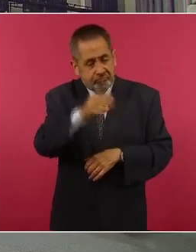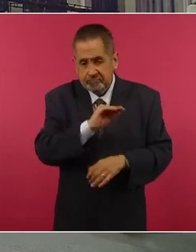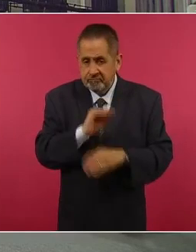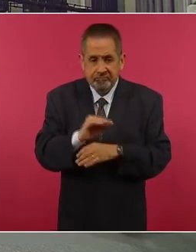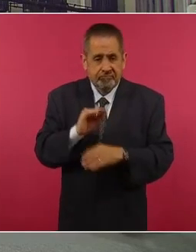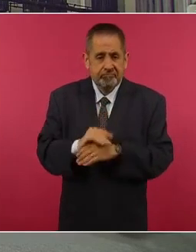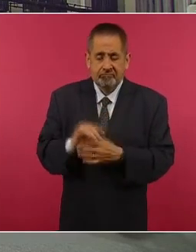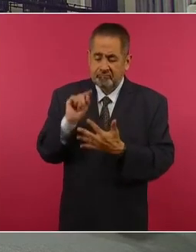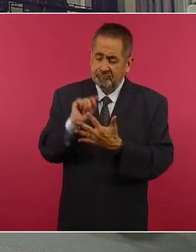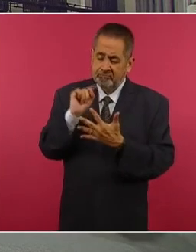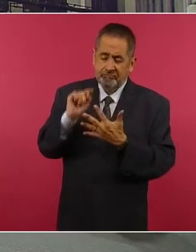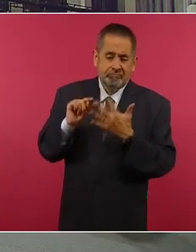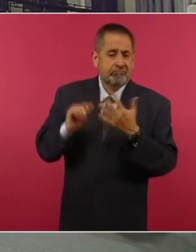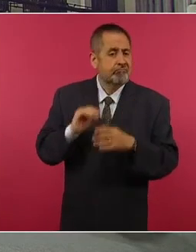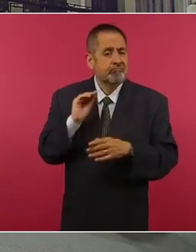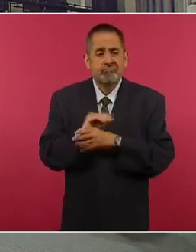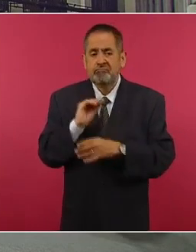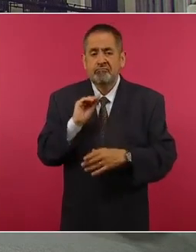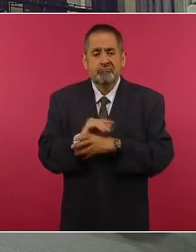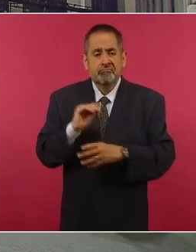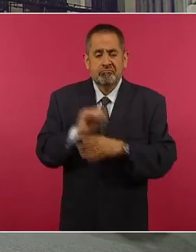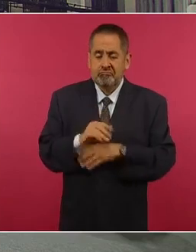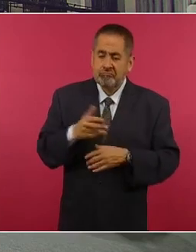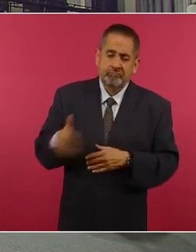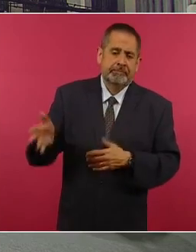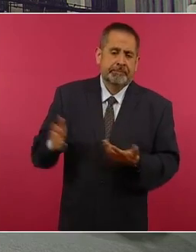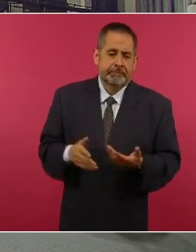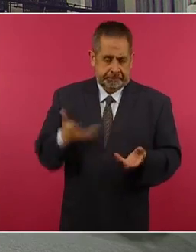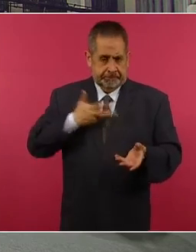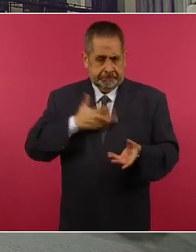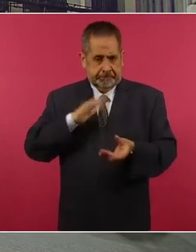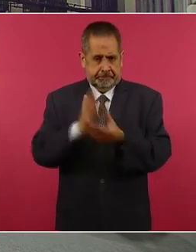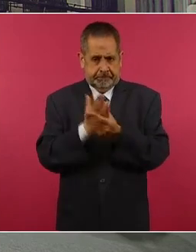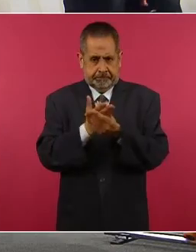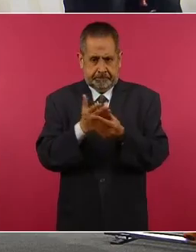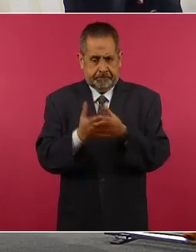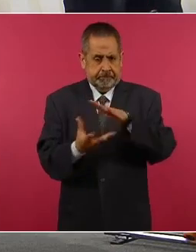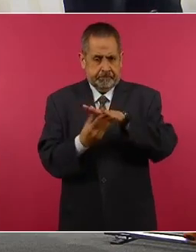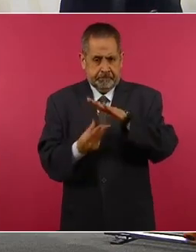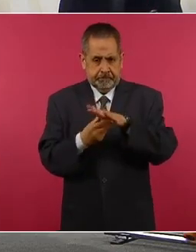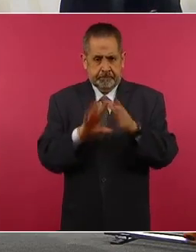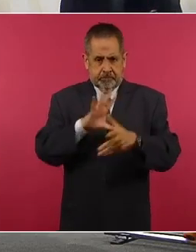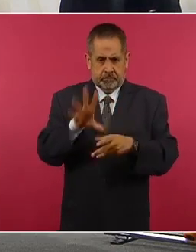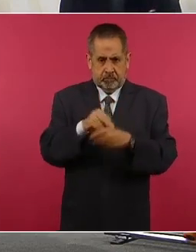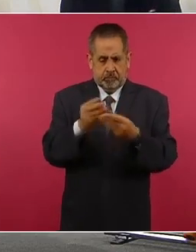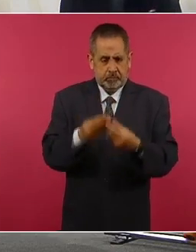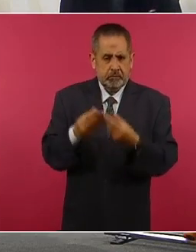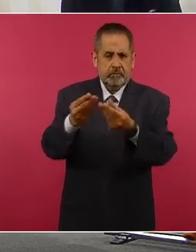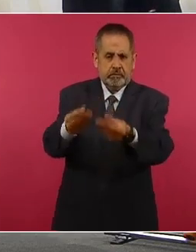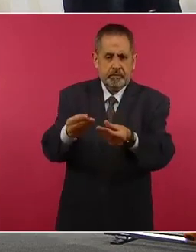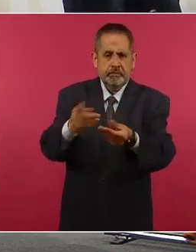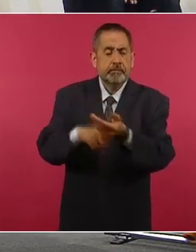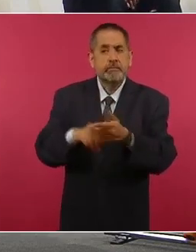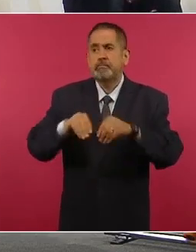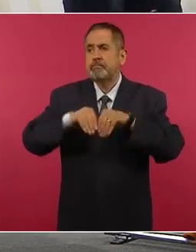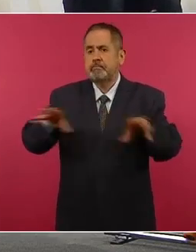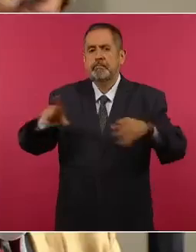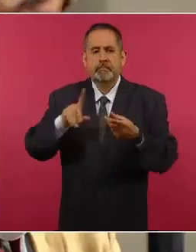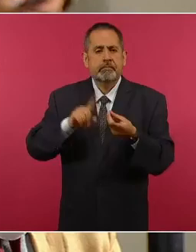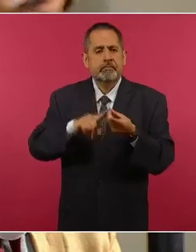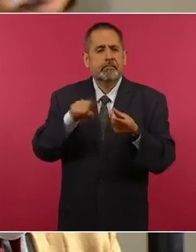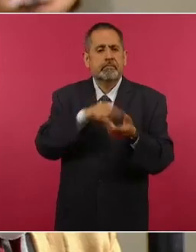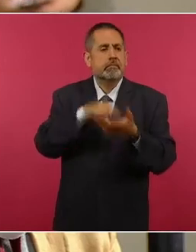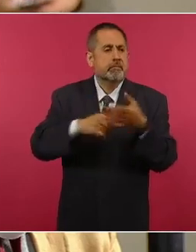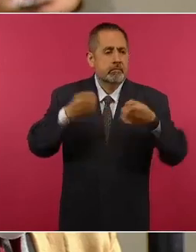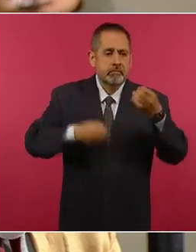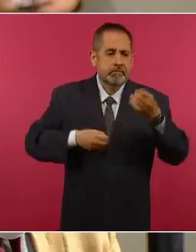Y todo lo anterior, señor presidente, traigo el complemento de las copias del expediente y que fue ventilado en varios